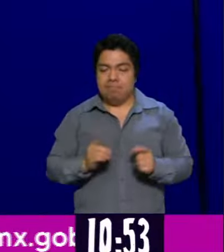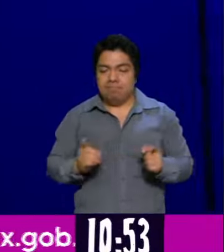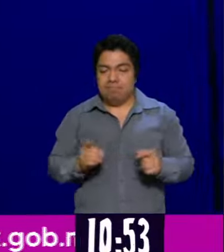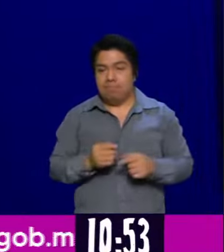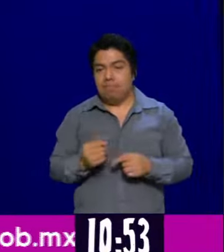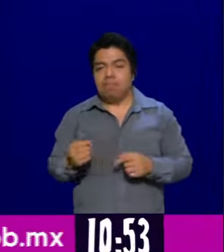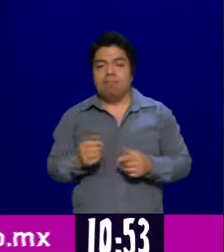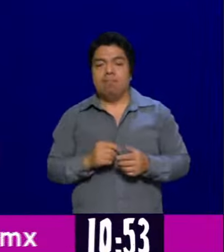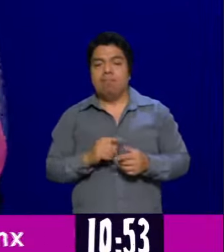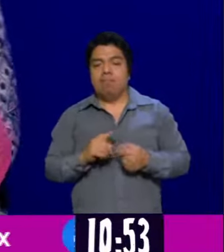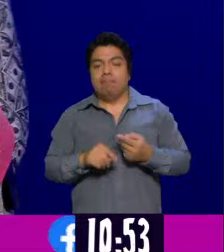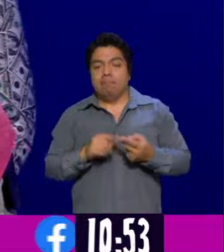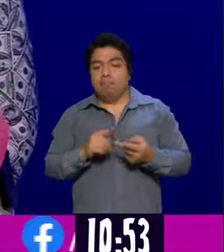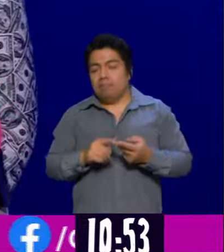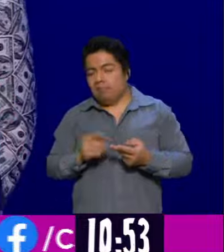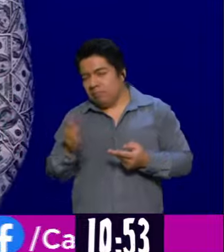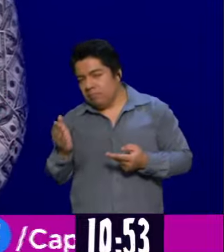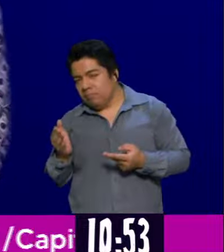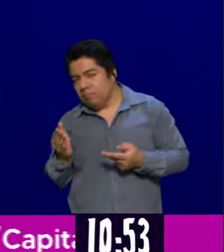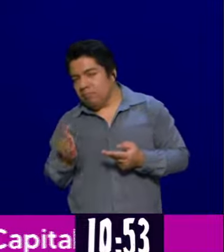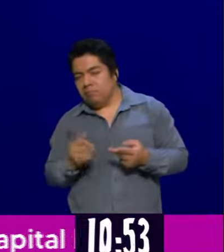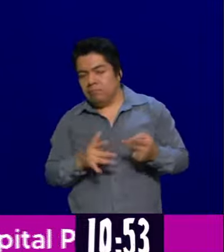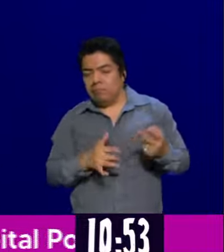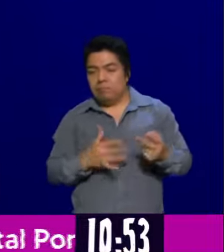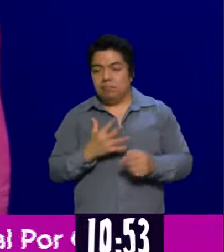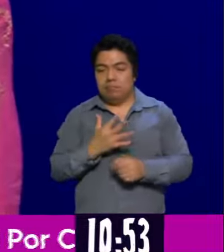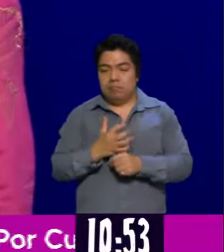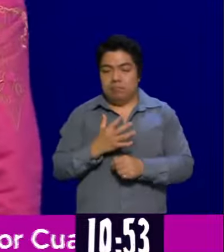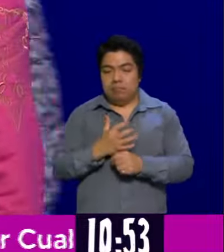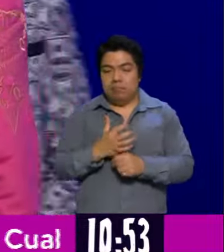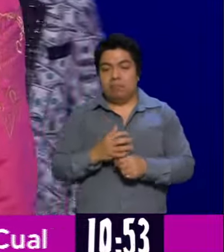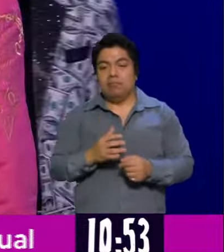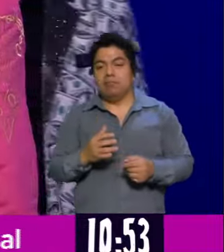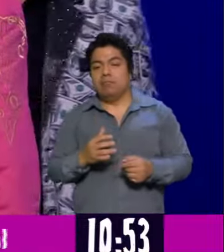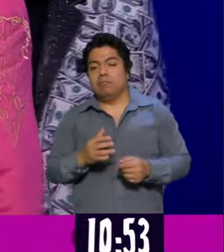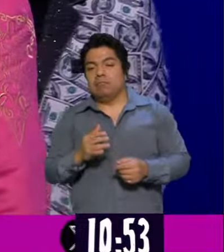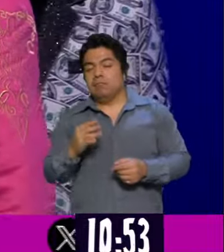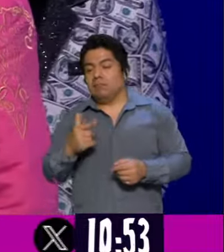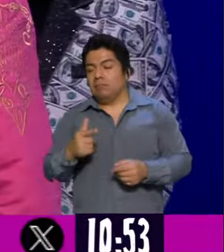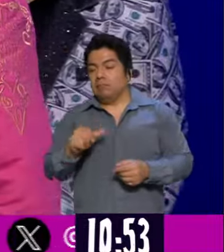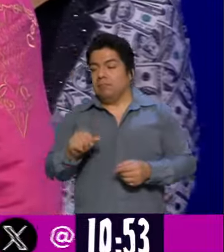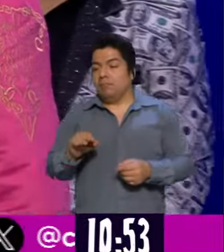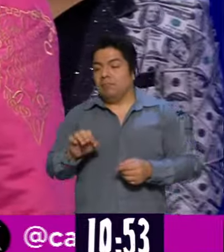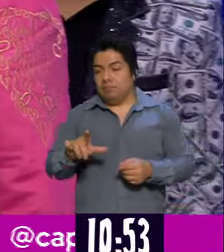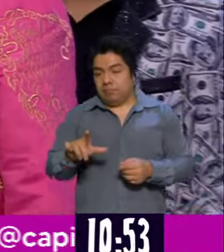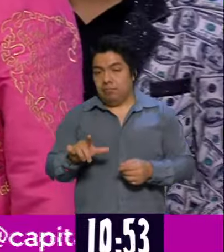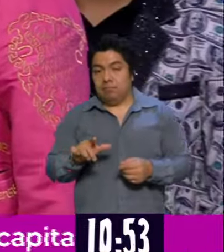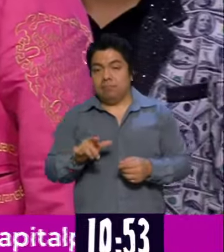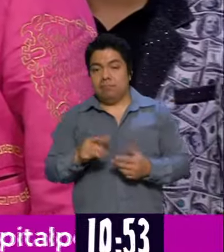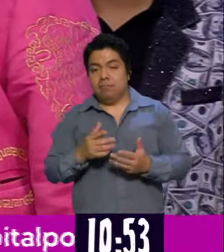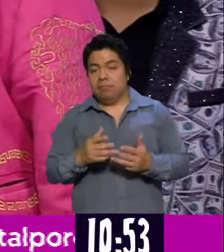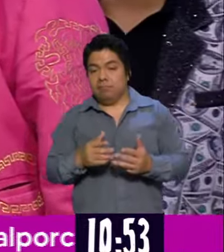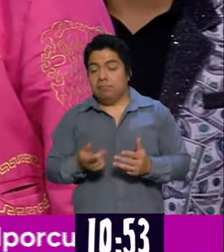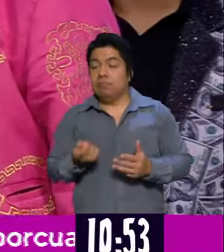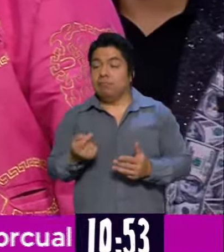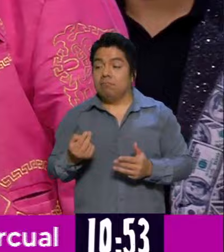estos. Ándale, en este que es el bajo quinto. Sí. Está padrísimo. Me llamo Gael. ¿Y tiene ¿verdad? Nombre su instrumento, su